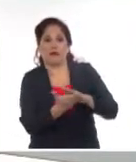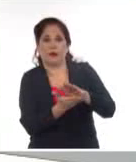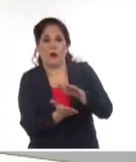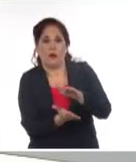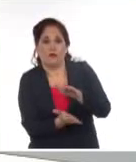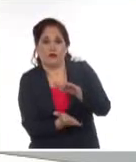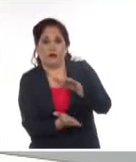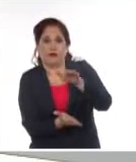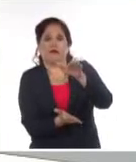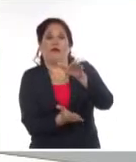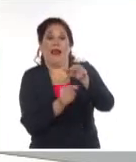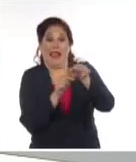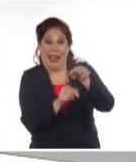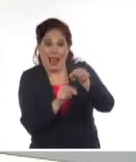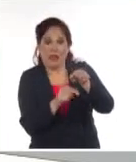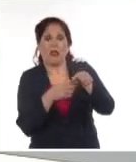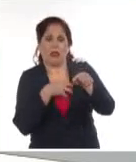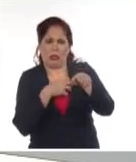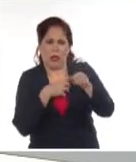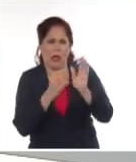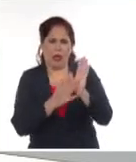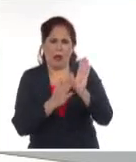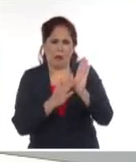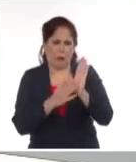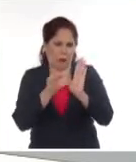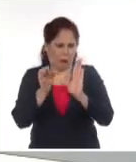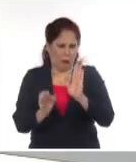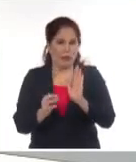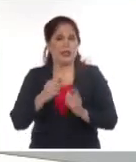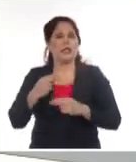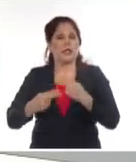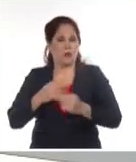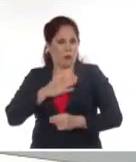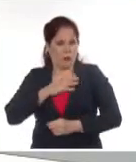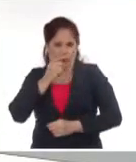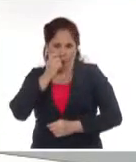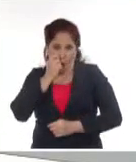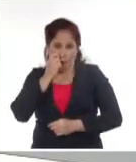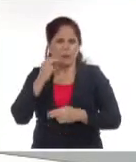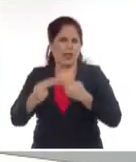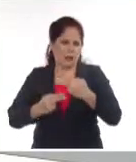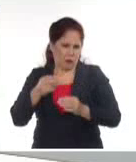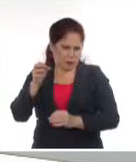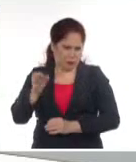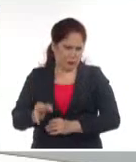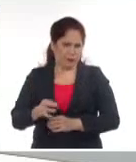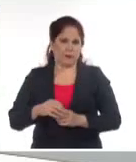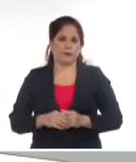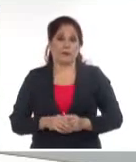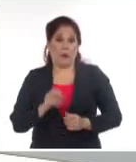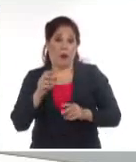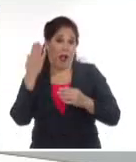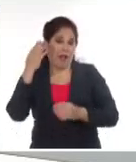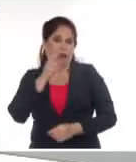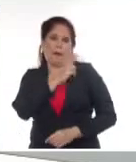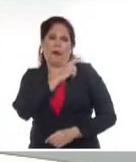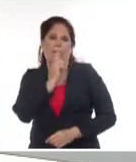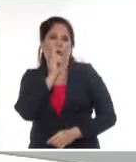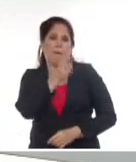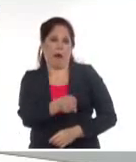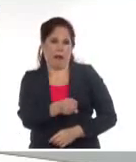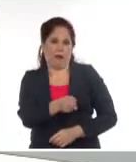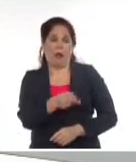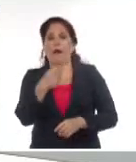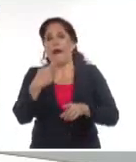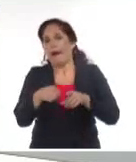causas abiertas con evidencia atribuible a su autoría, bien por ejecución directa o por cadena de mando, era jefe. Hay otro gran número